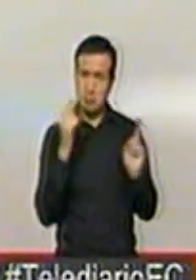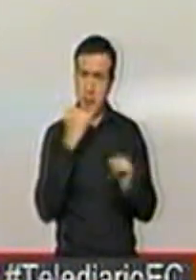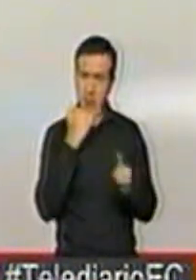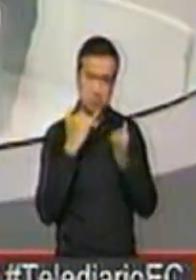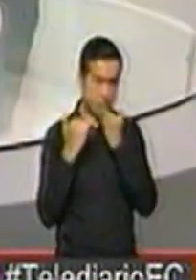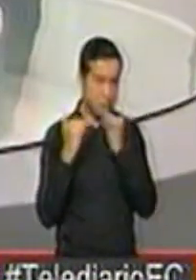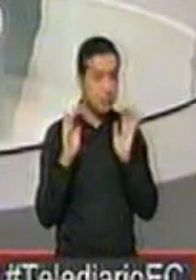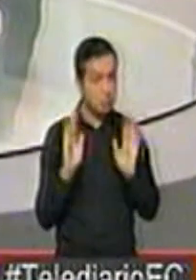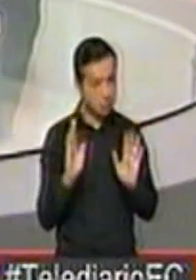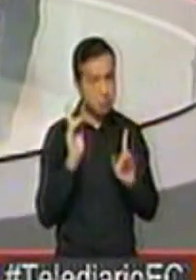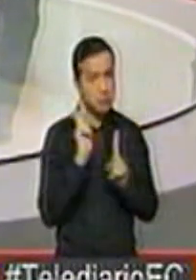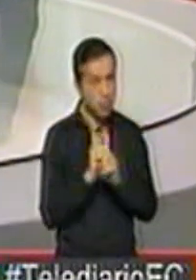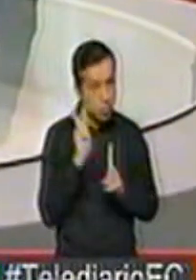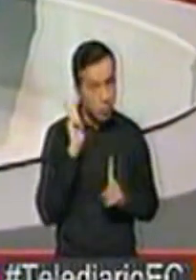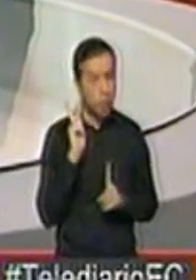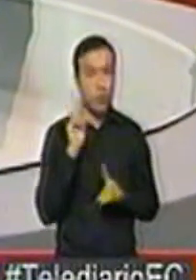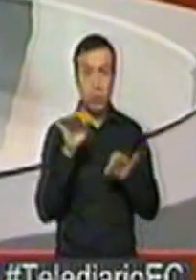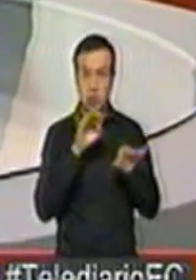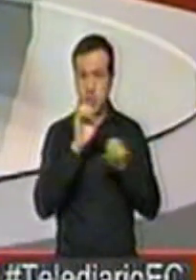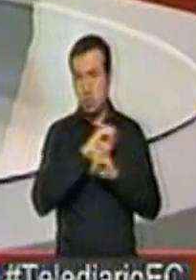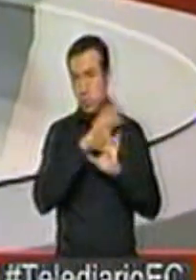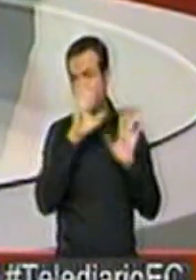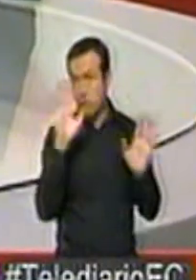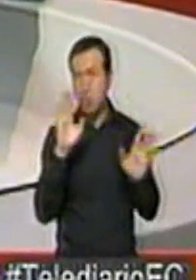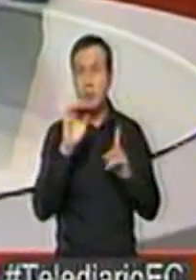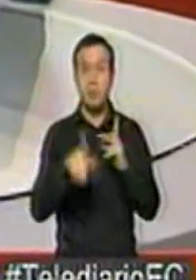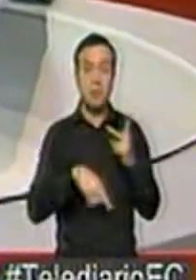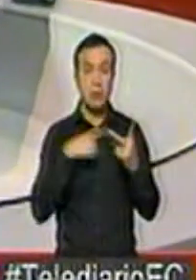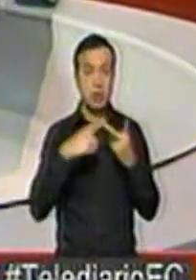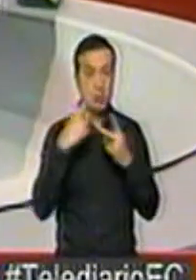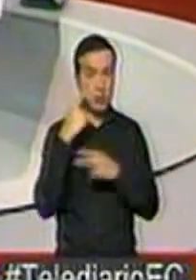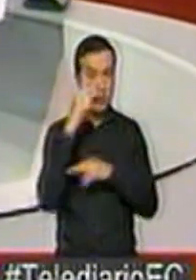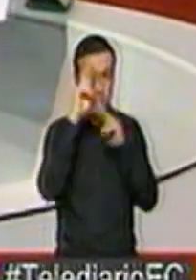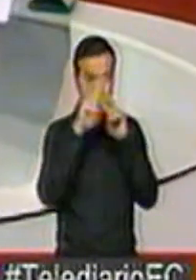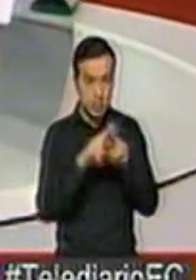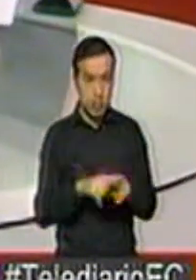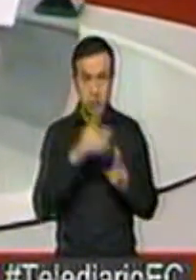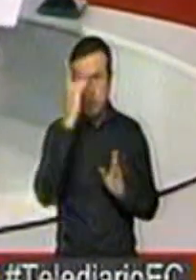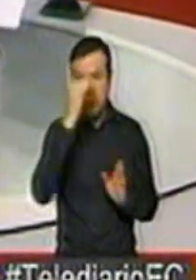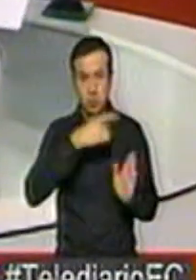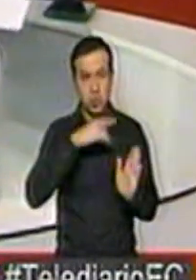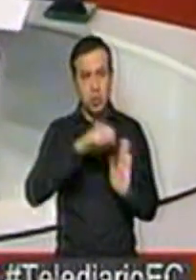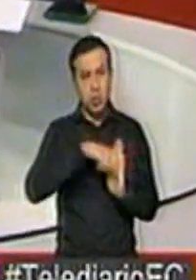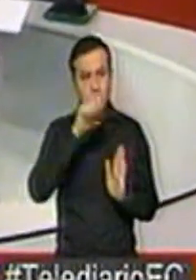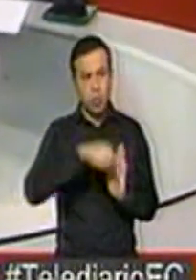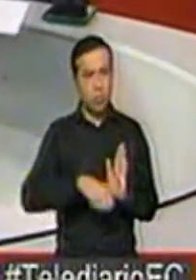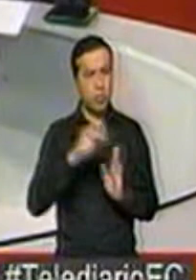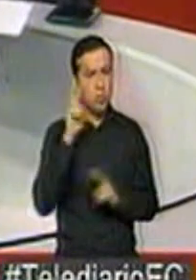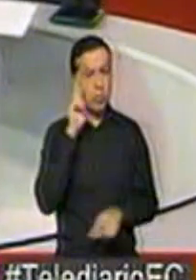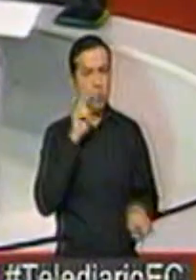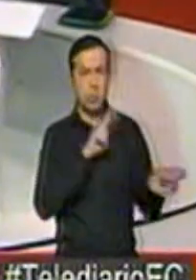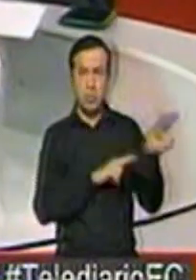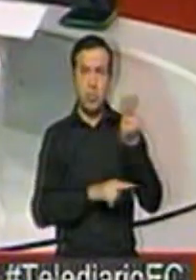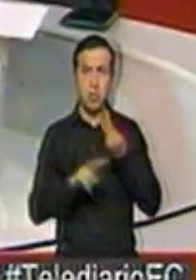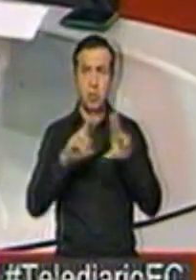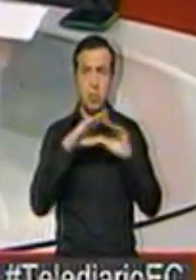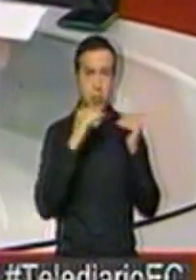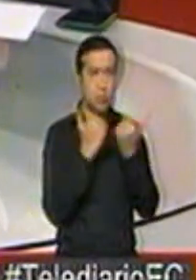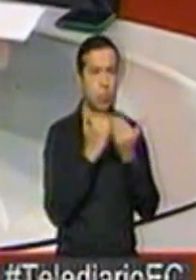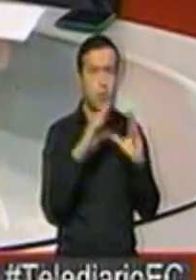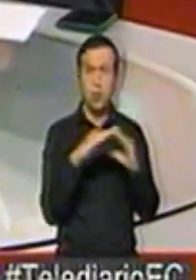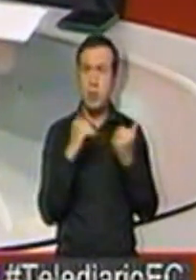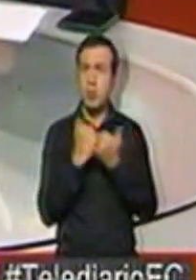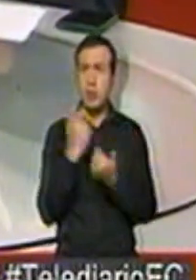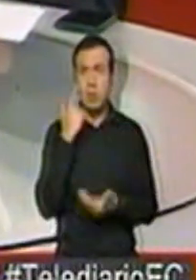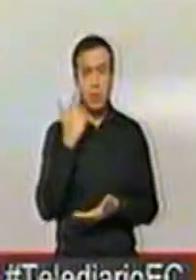eso para que más o menos tengan un ejemplo también revise el contenido de las sentencias que fueron analizadas por los comités y